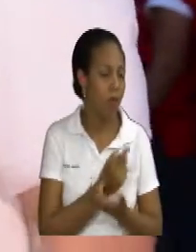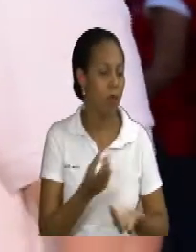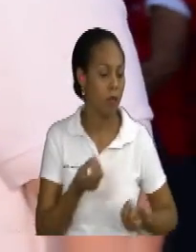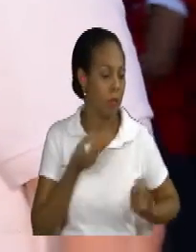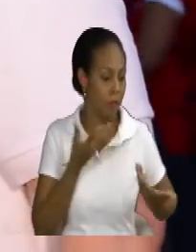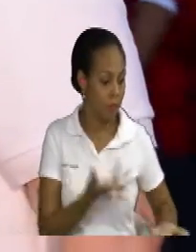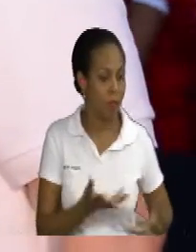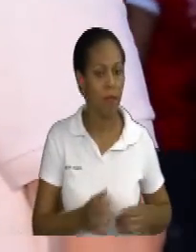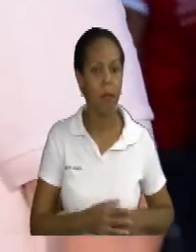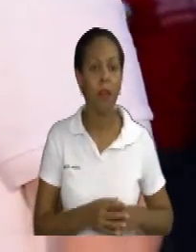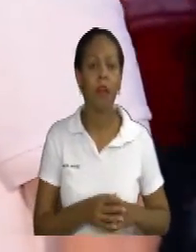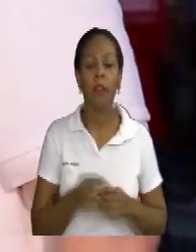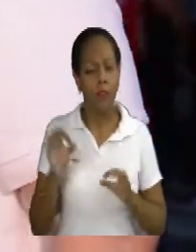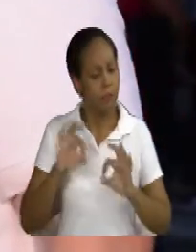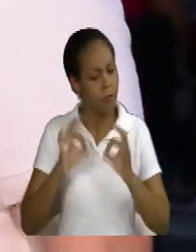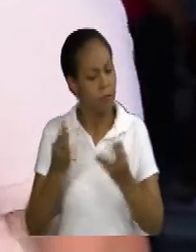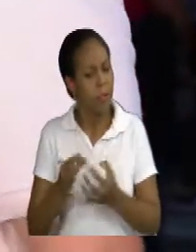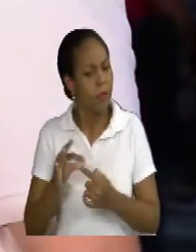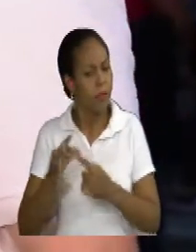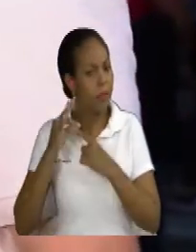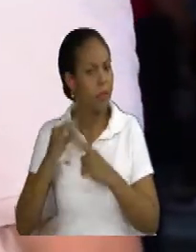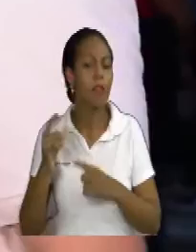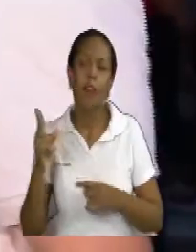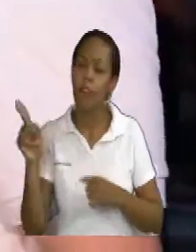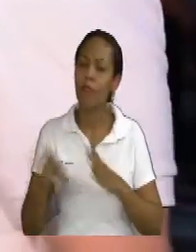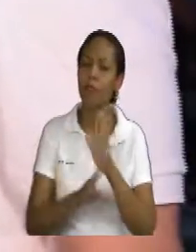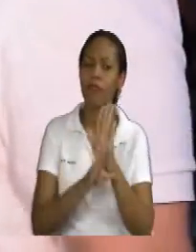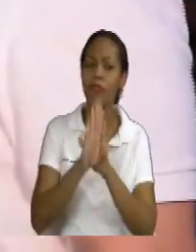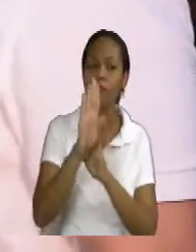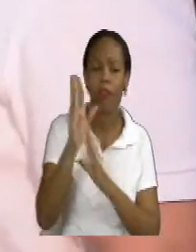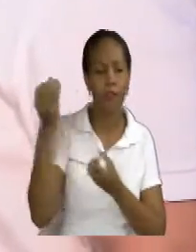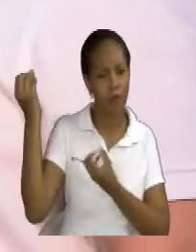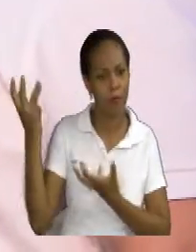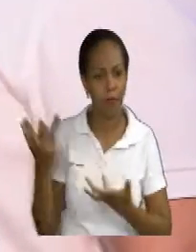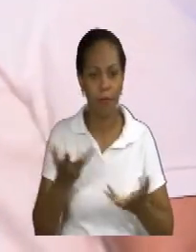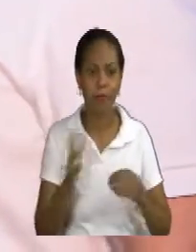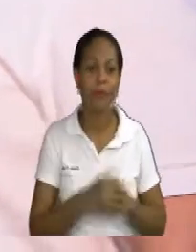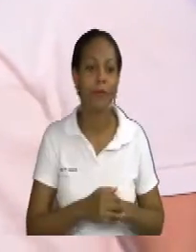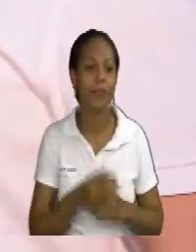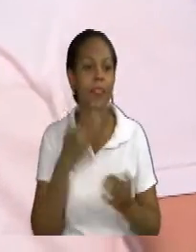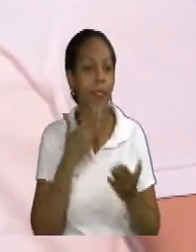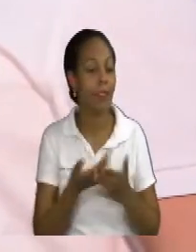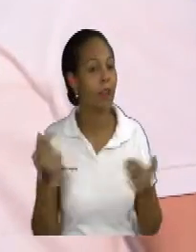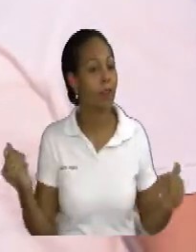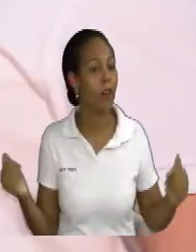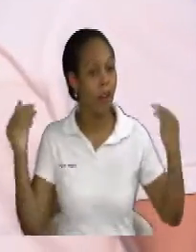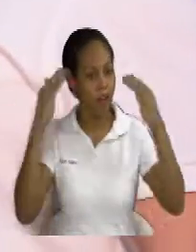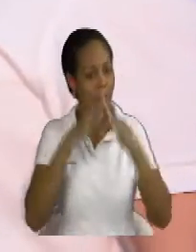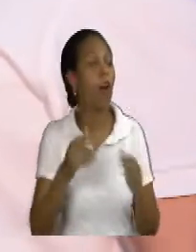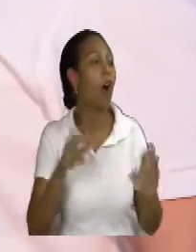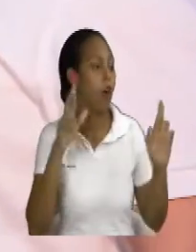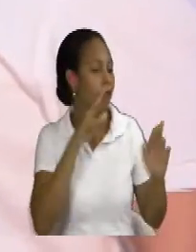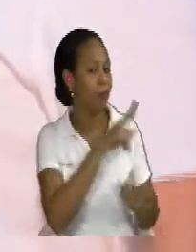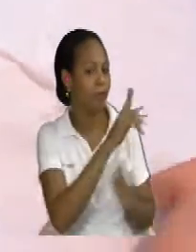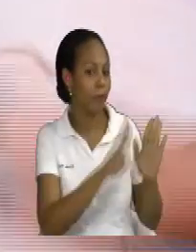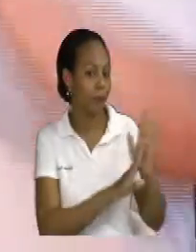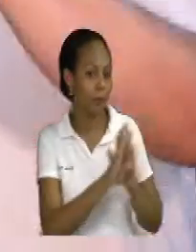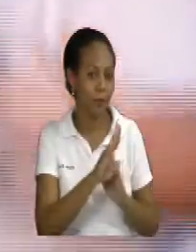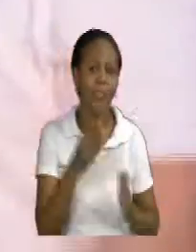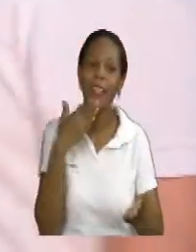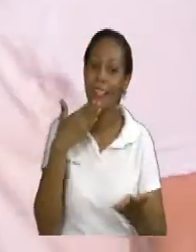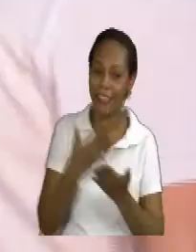ellas, muchos éxitos, felicidades y bendiciones. Bueno, Julián, de parte de también el programa En Casa, muchos éxitos. Muchas